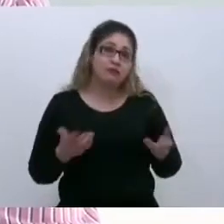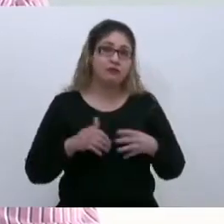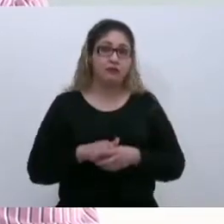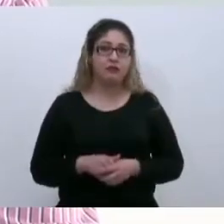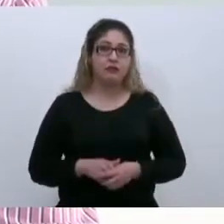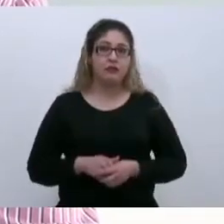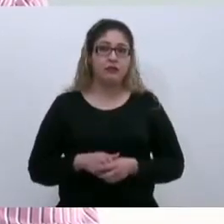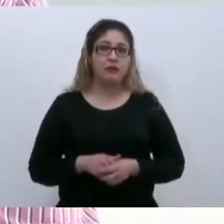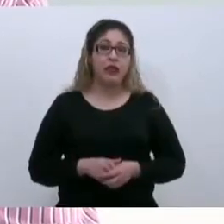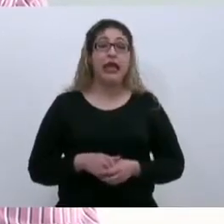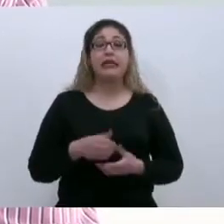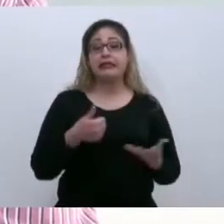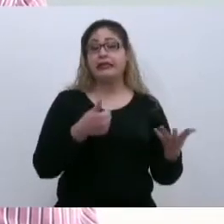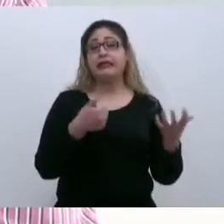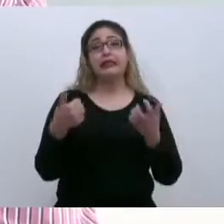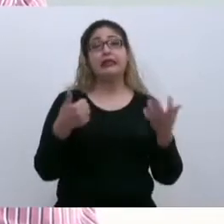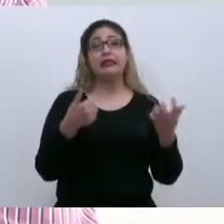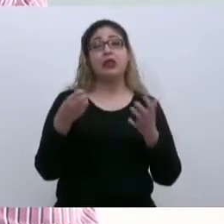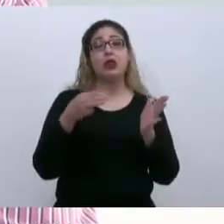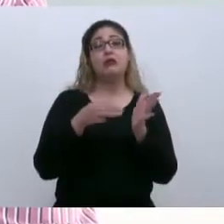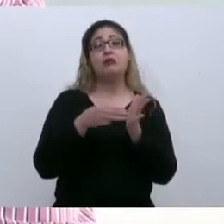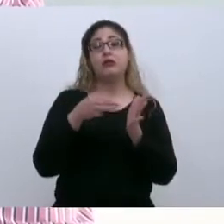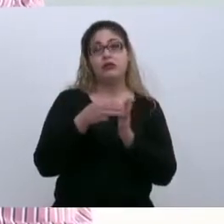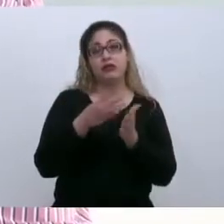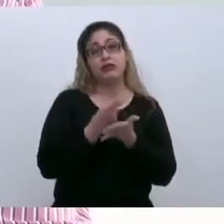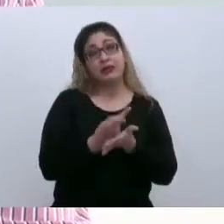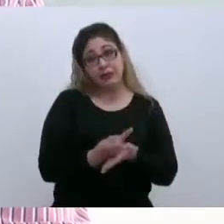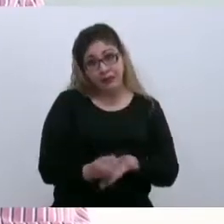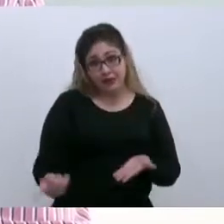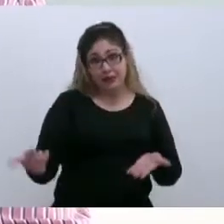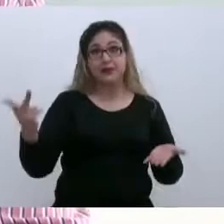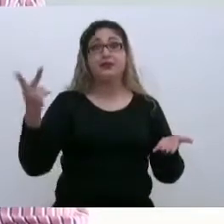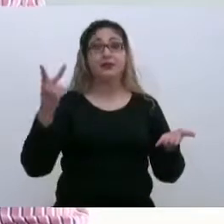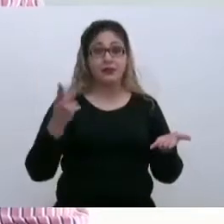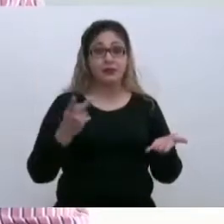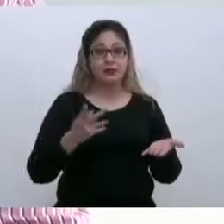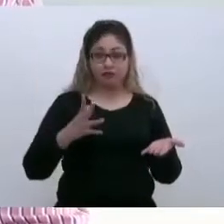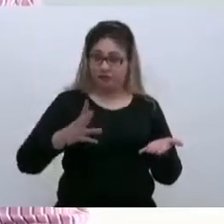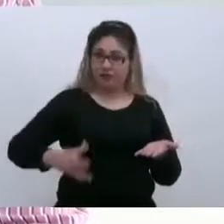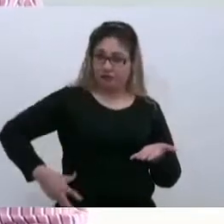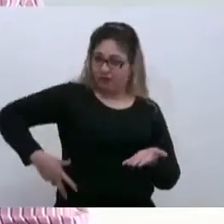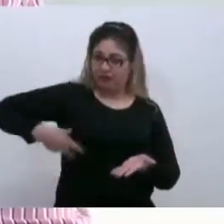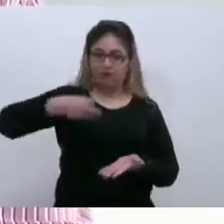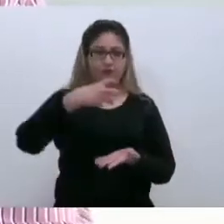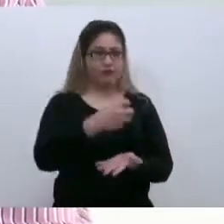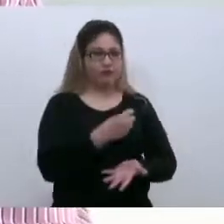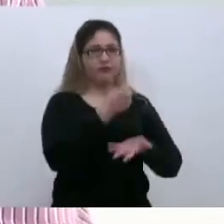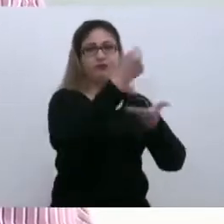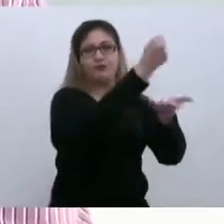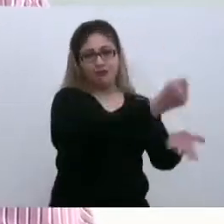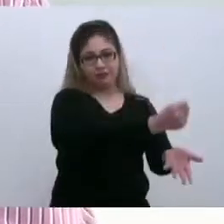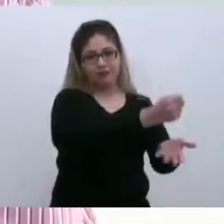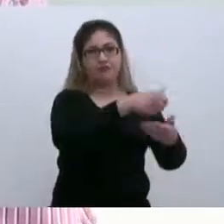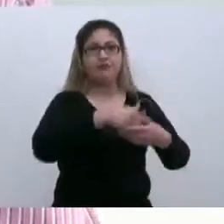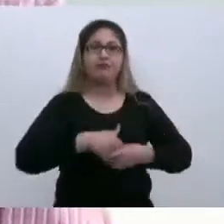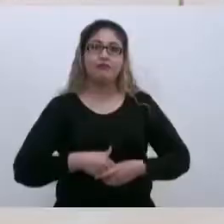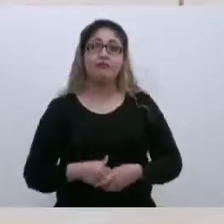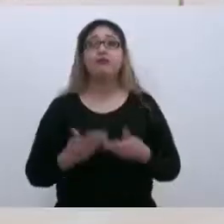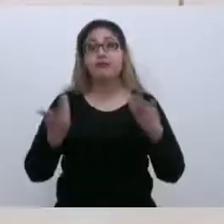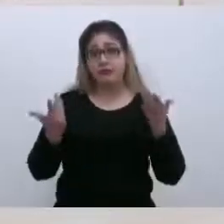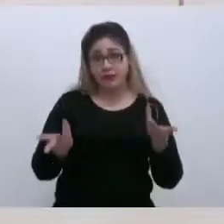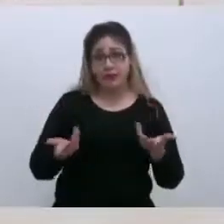alrededor de 600 millones de pesos. Entonces, todo esto es lo que se está